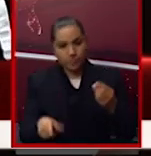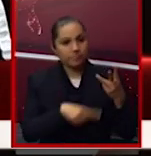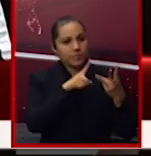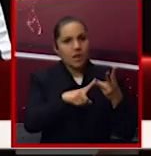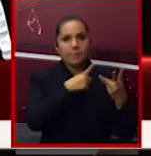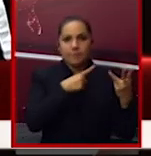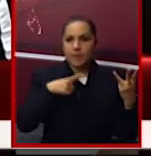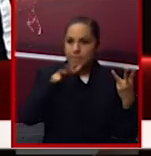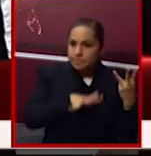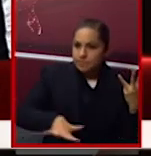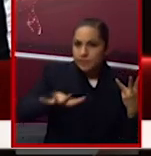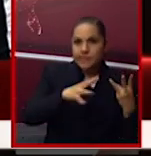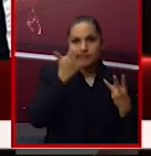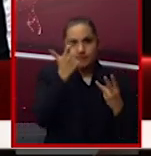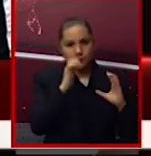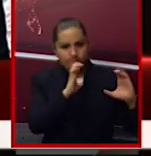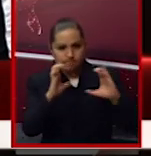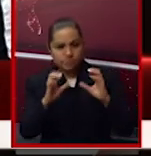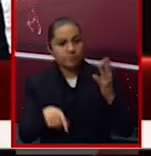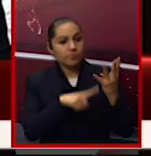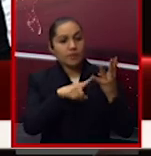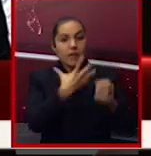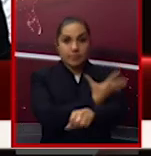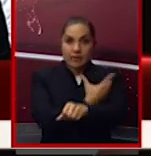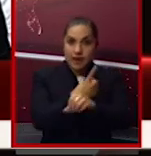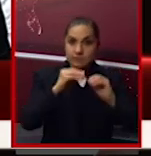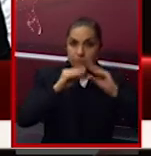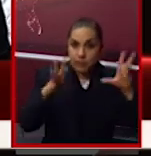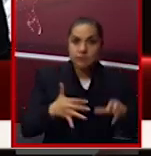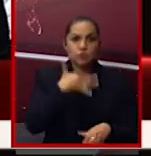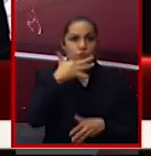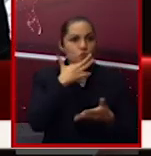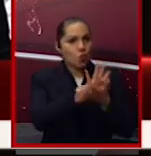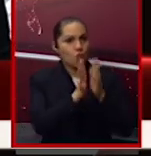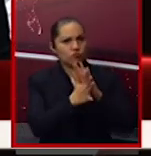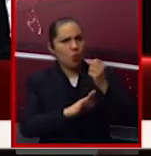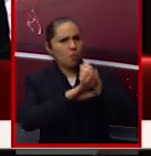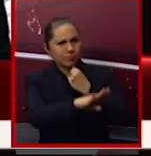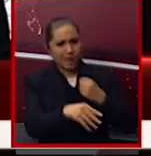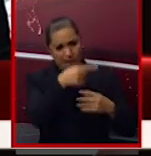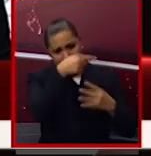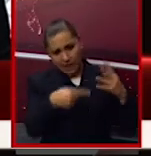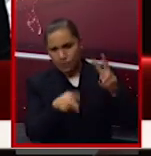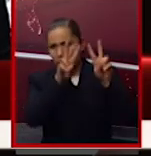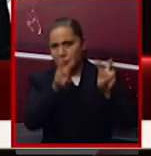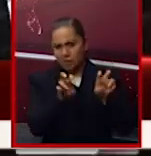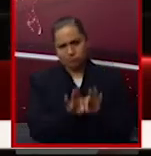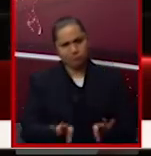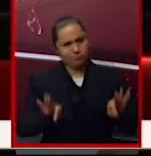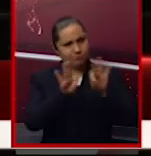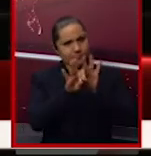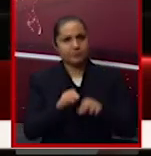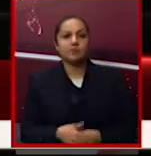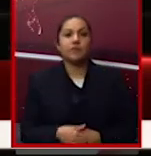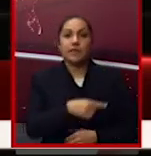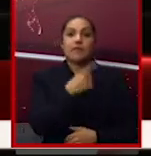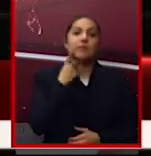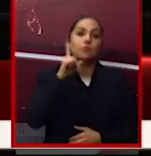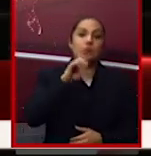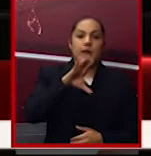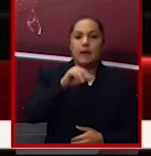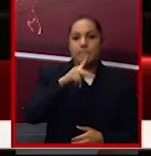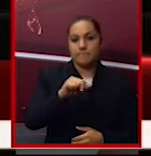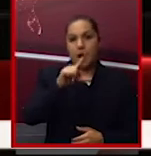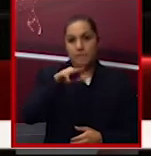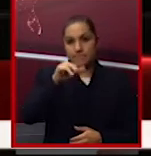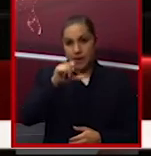financiera y transparencia y anticorrupción. Son elementos básicos. La diputada Campa Almaral